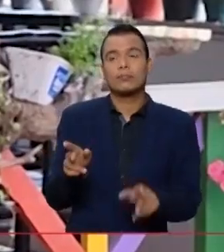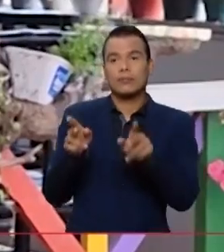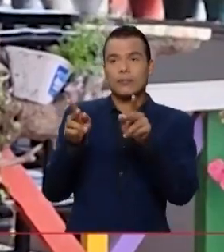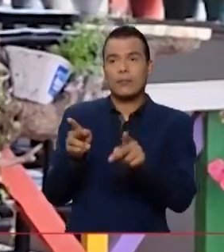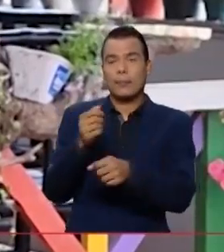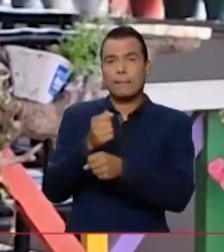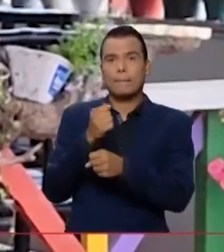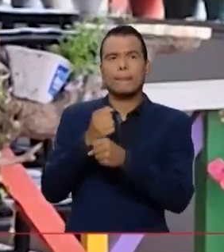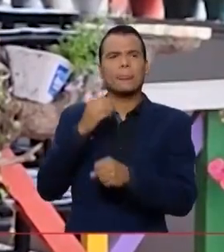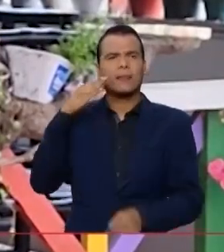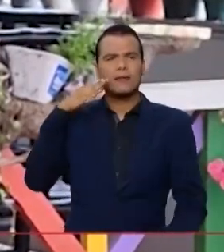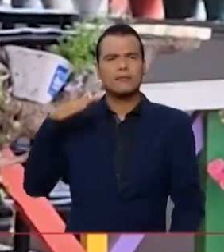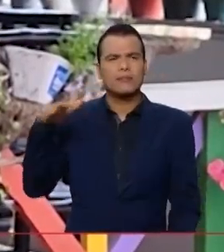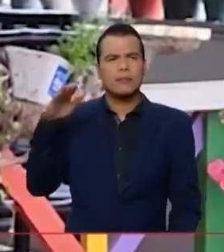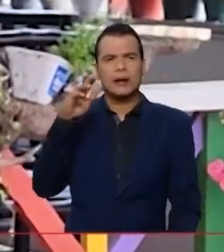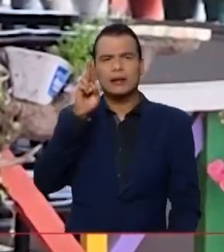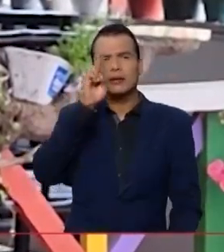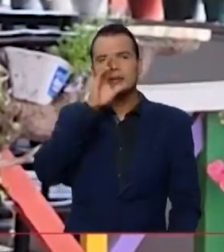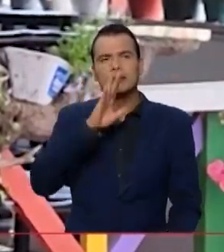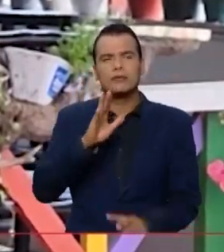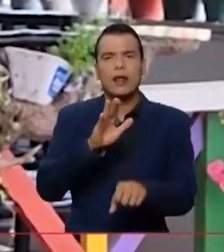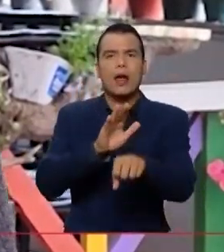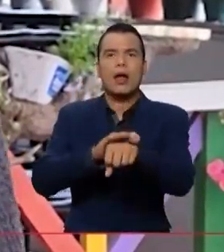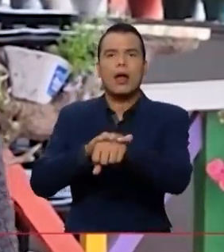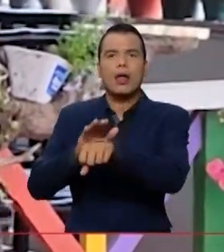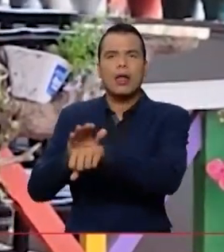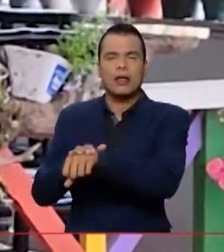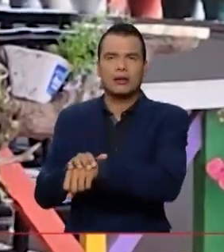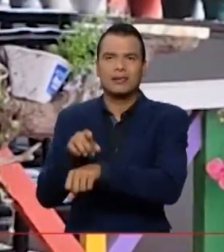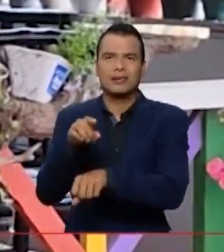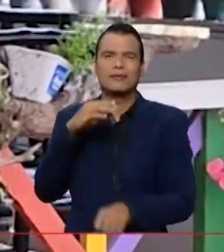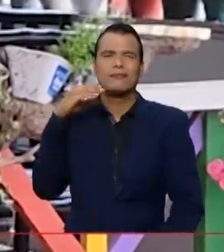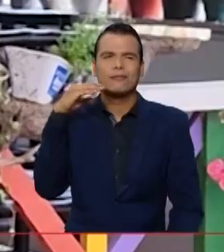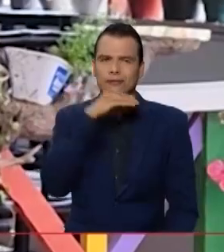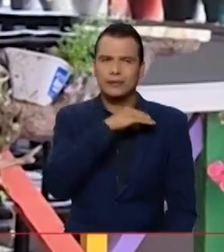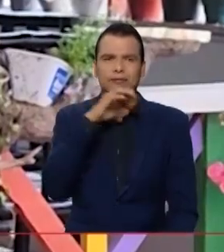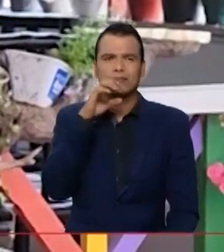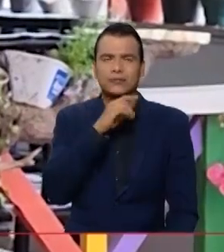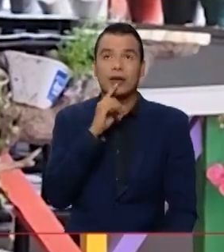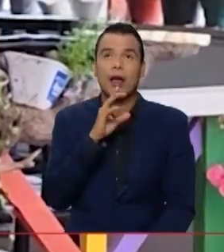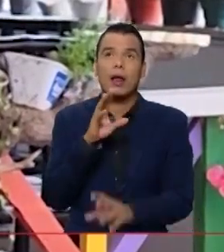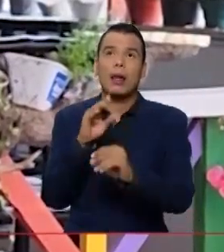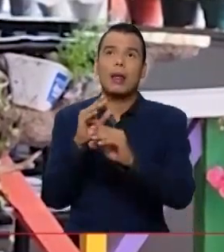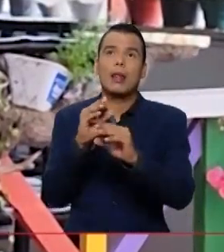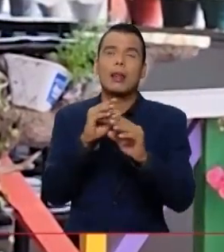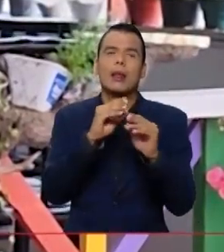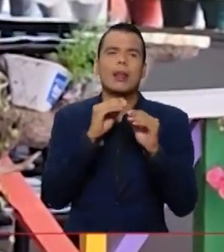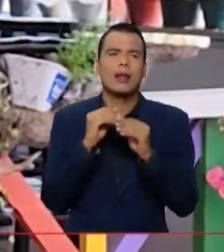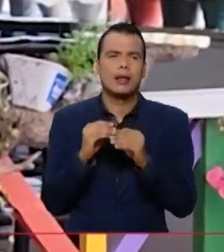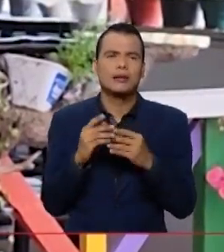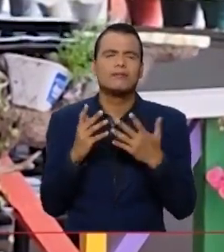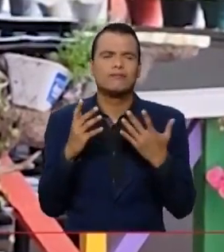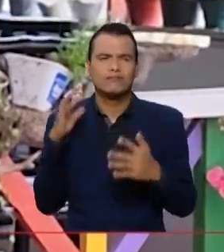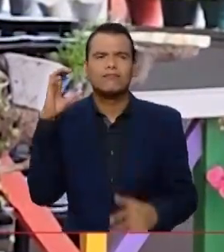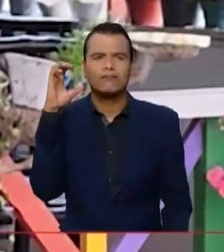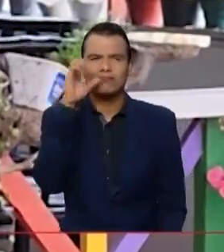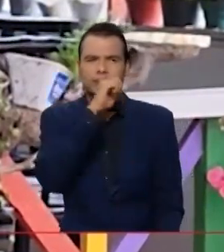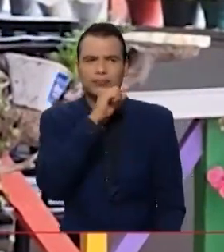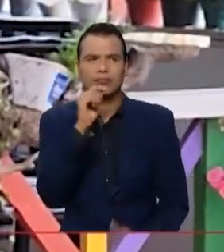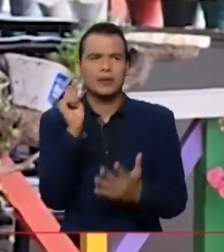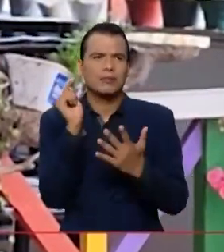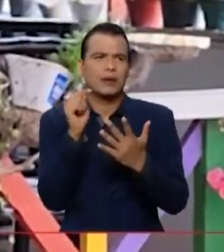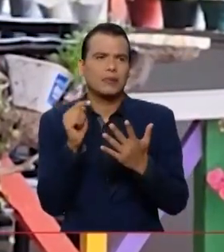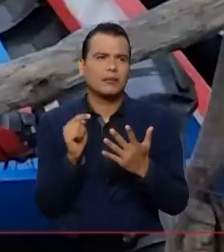Parques ha venido informando. Entonces eso genera que se lleven los rumores. De rumor en rumor se van dando muchas